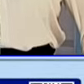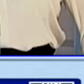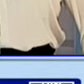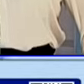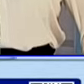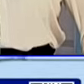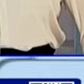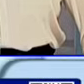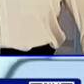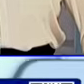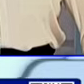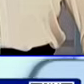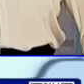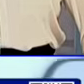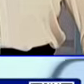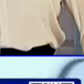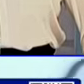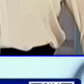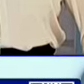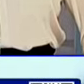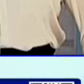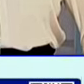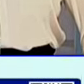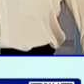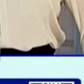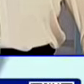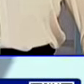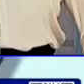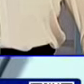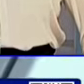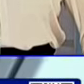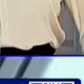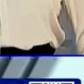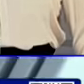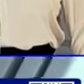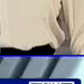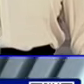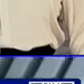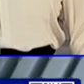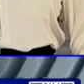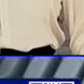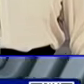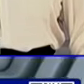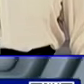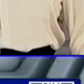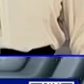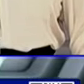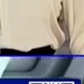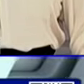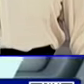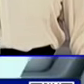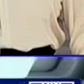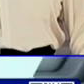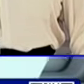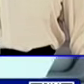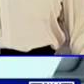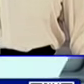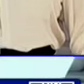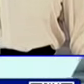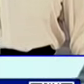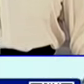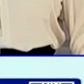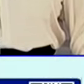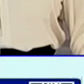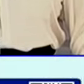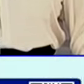Y desde Santa Cruz estaremos hablando de la seguridad, porque es uno de los atributos que le ofrecen a las personas cuando quieren comprar una vivienda dentro